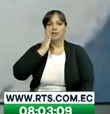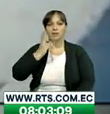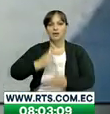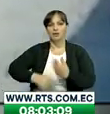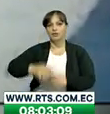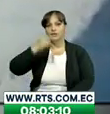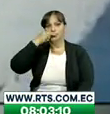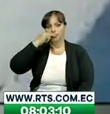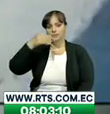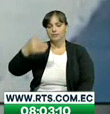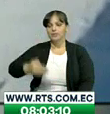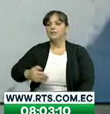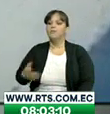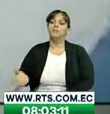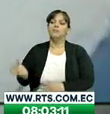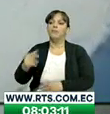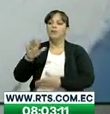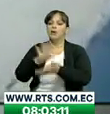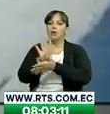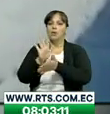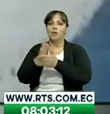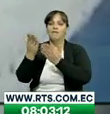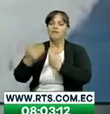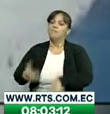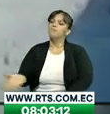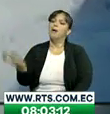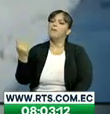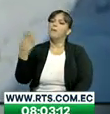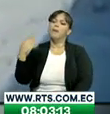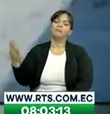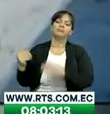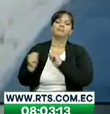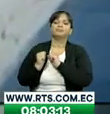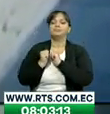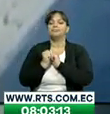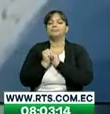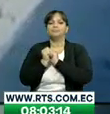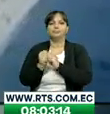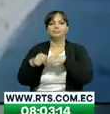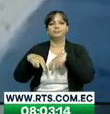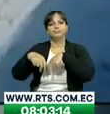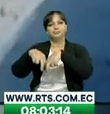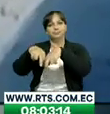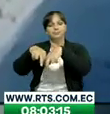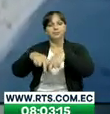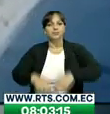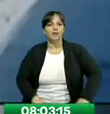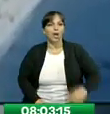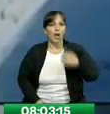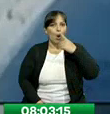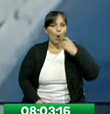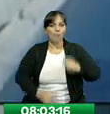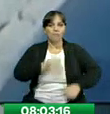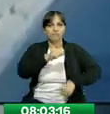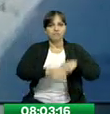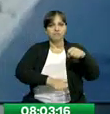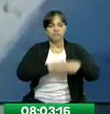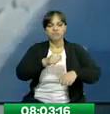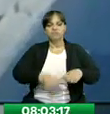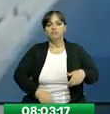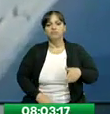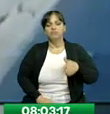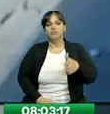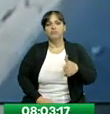escuela enseguida se les acerca un sujeto que se traslada en una bicicleta según los vecinos la insultó y le